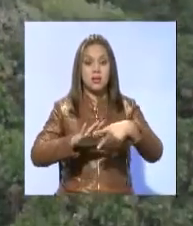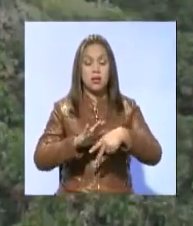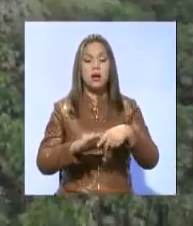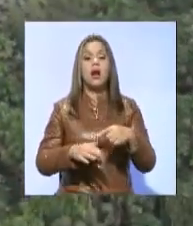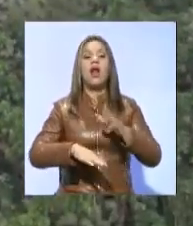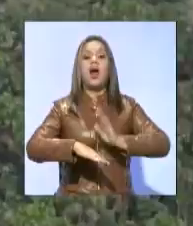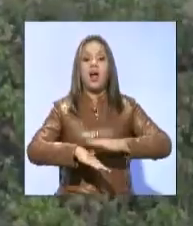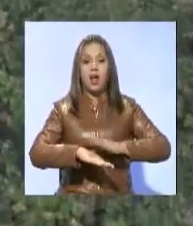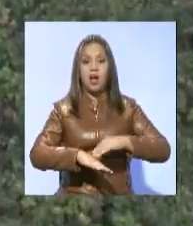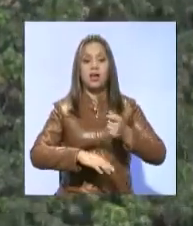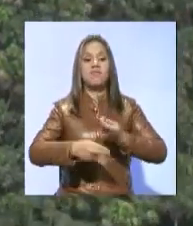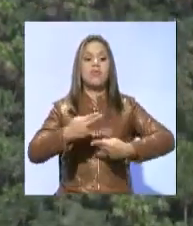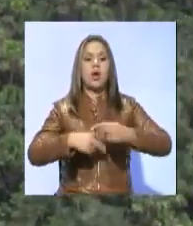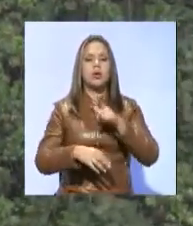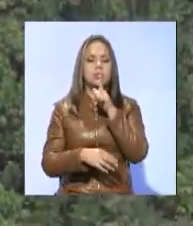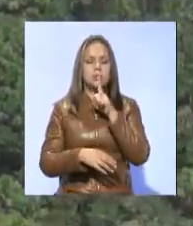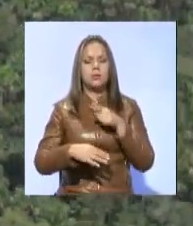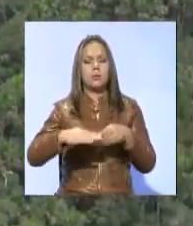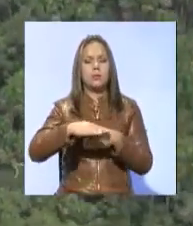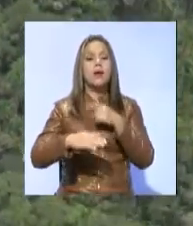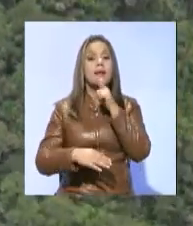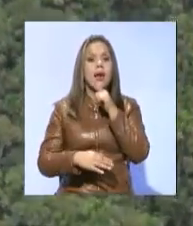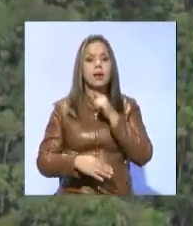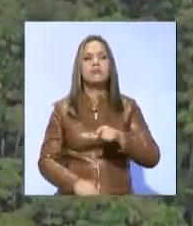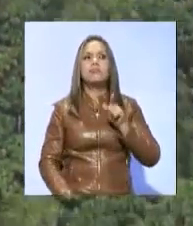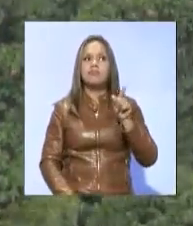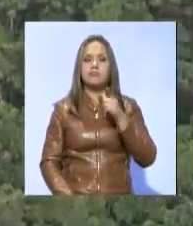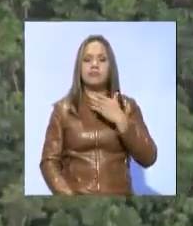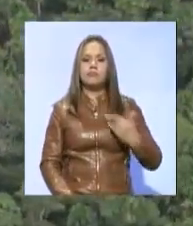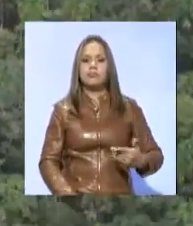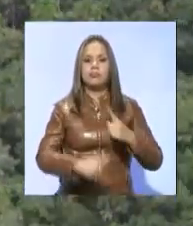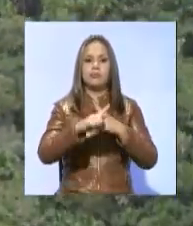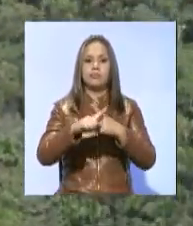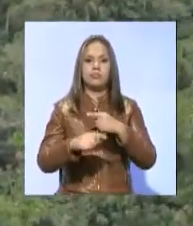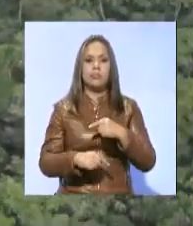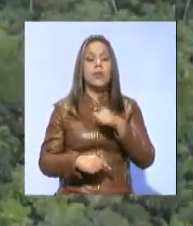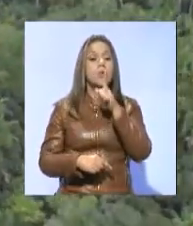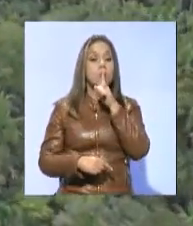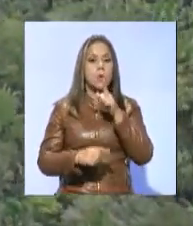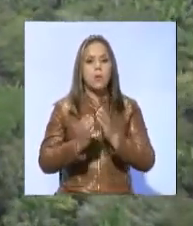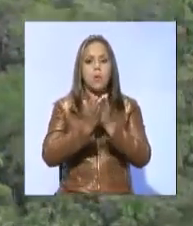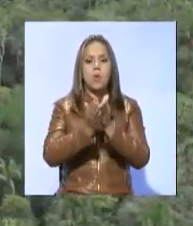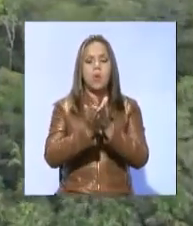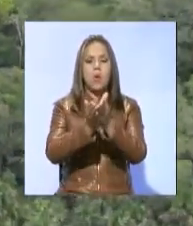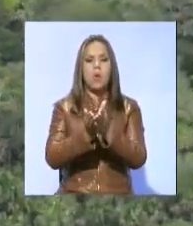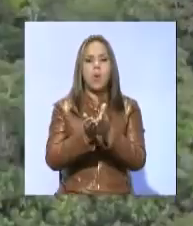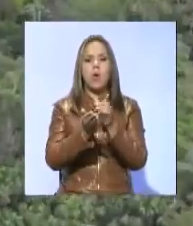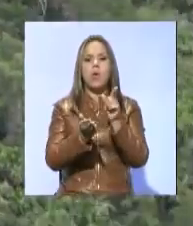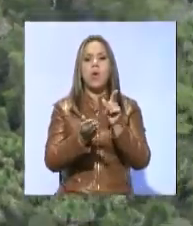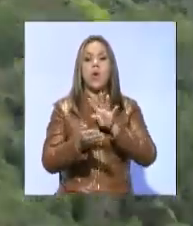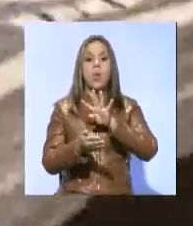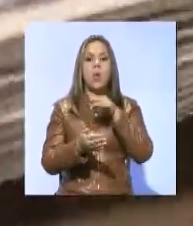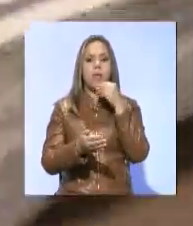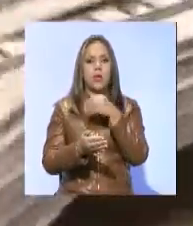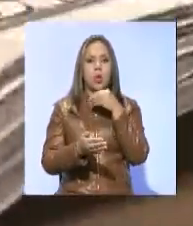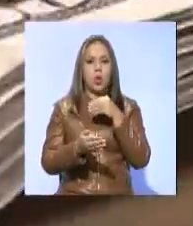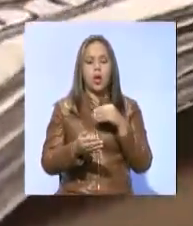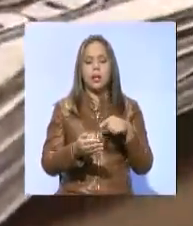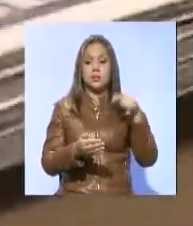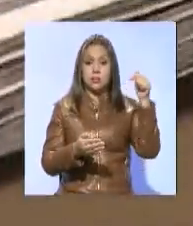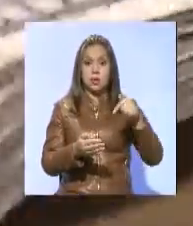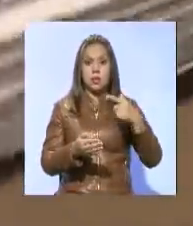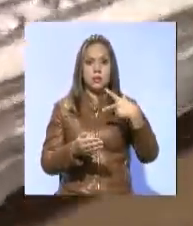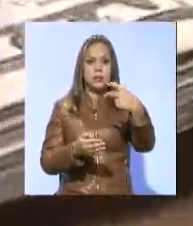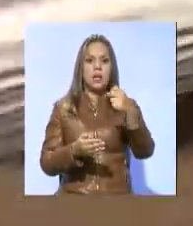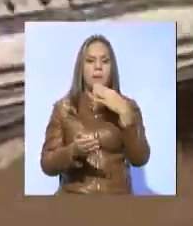Correa. Allí dijo que los buques que salían con crudo del Ecuador las entregaban luego, con una diferencia de $4 por barril, a